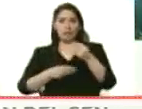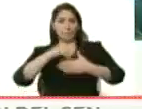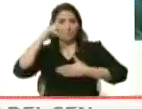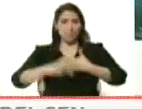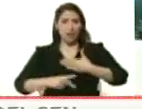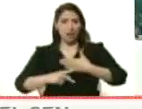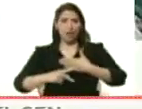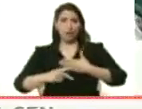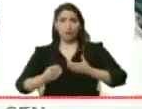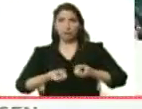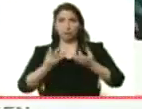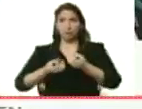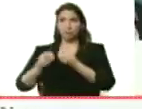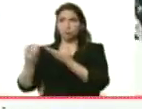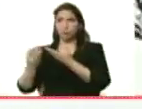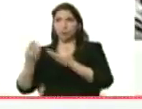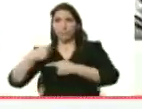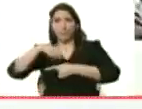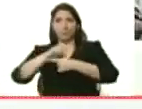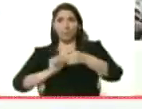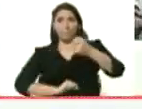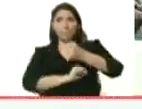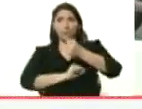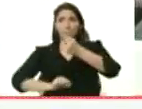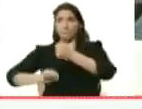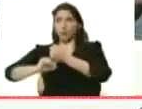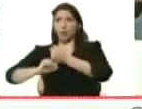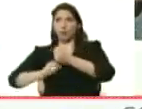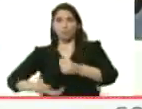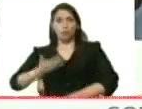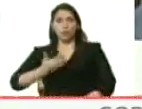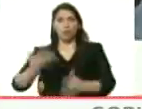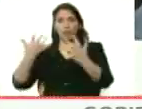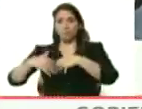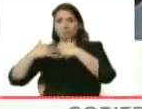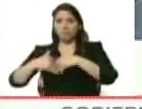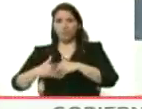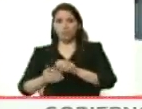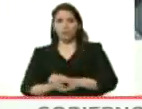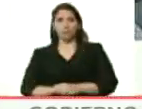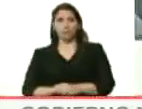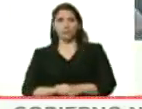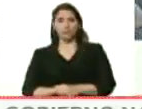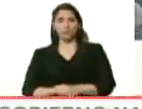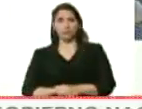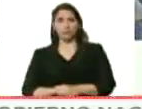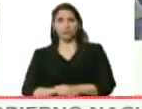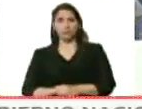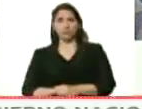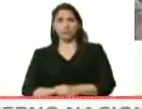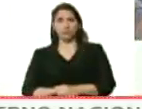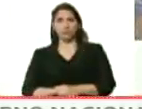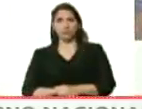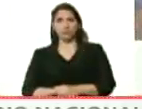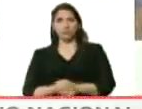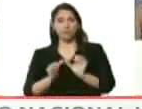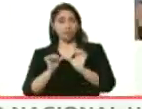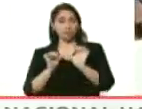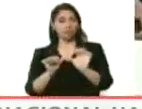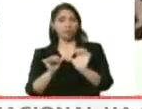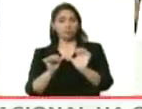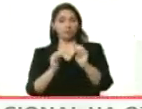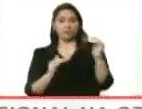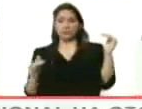y echado los primeros fundamentos de tan magnífica empresa, harto pagados quedaremos, delegando a